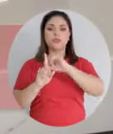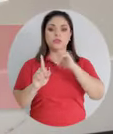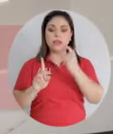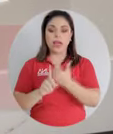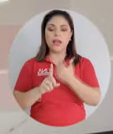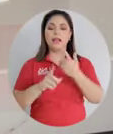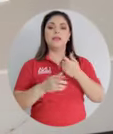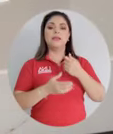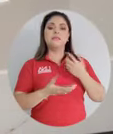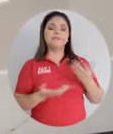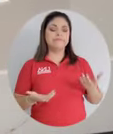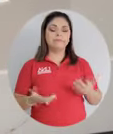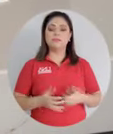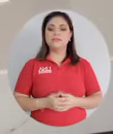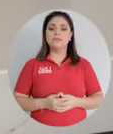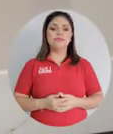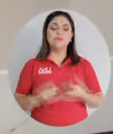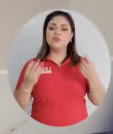infraestructura social,